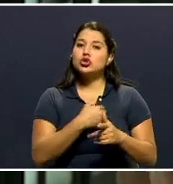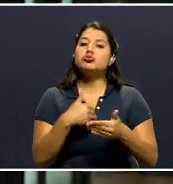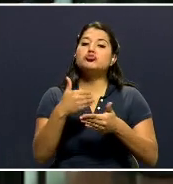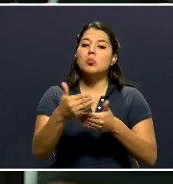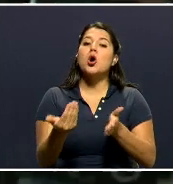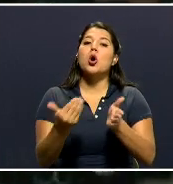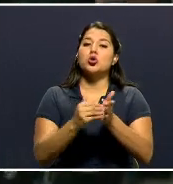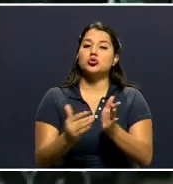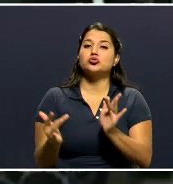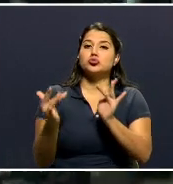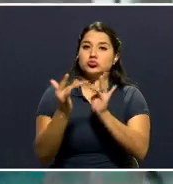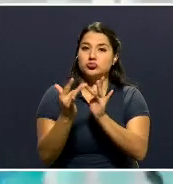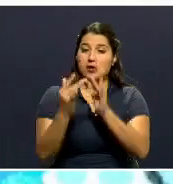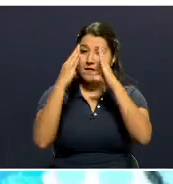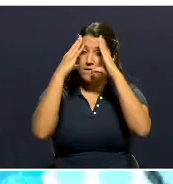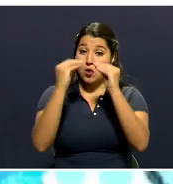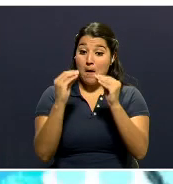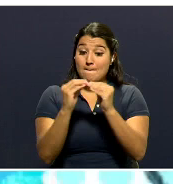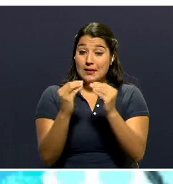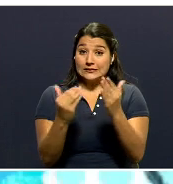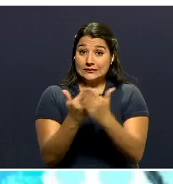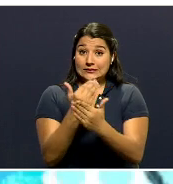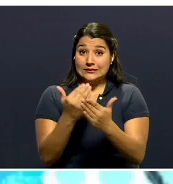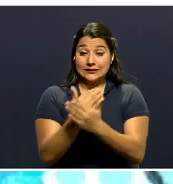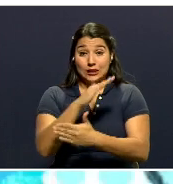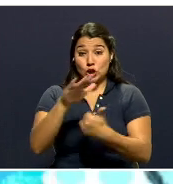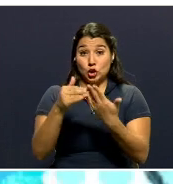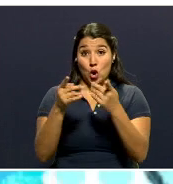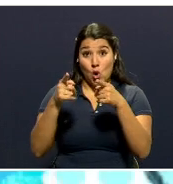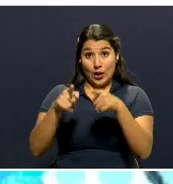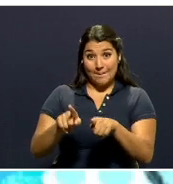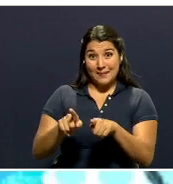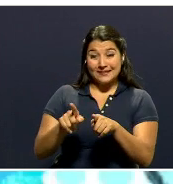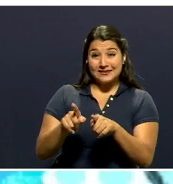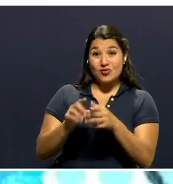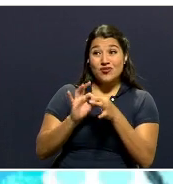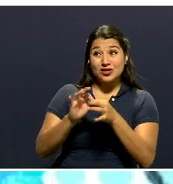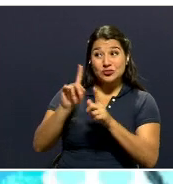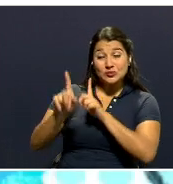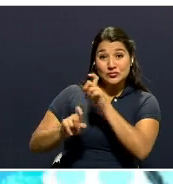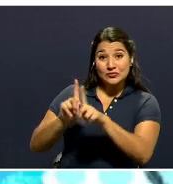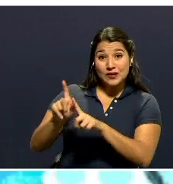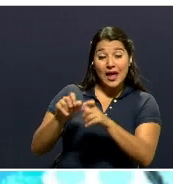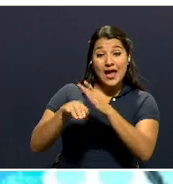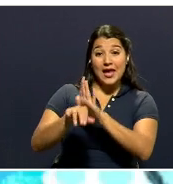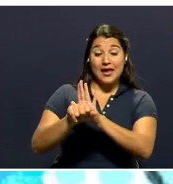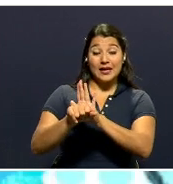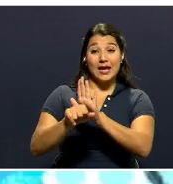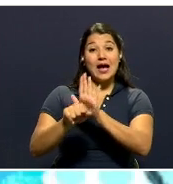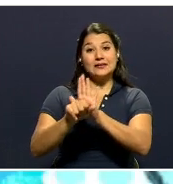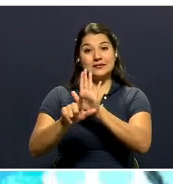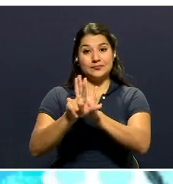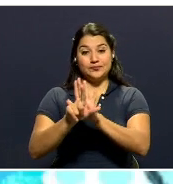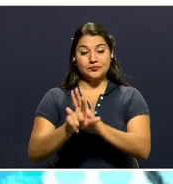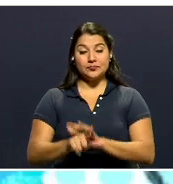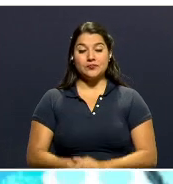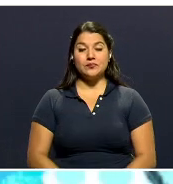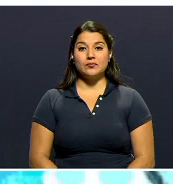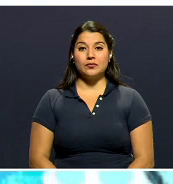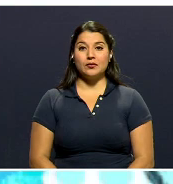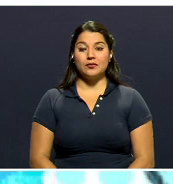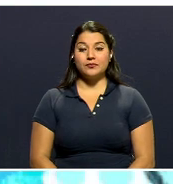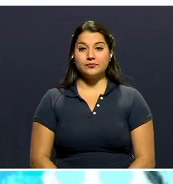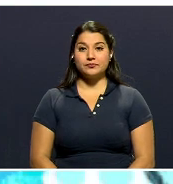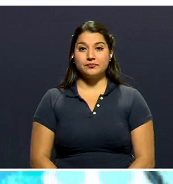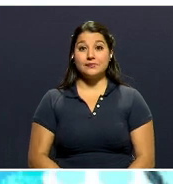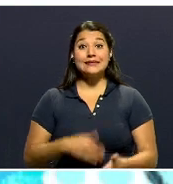pues un avance o información más reciente de lo que es esta comparecencia que se da en el Salón de Beneméritos acá en la Asamblea